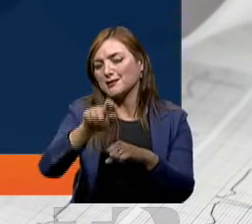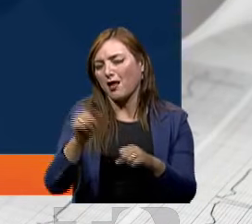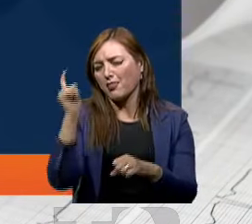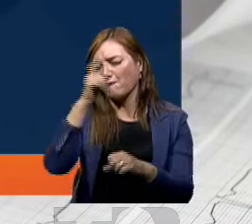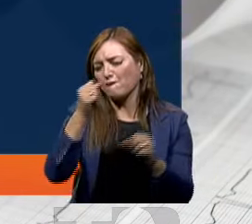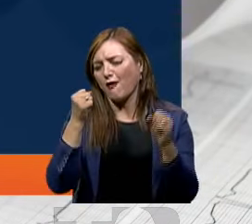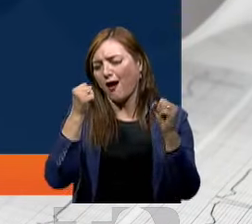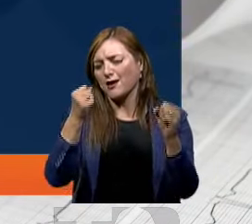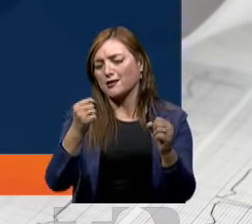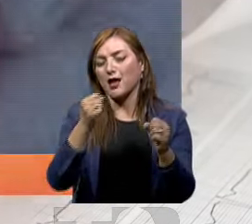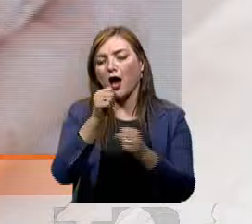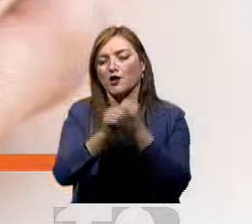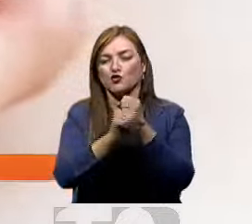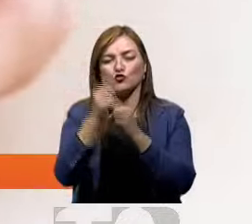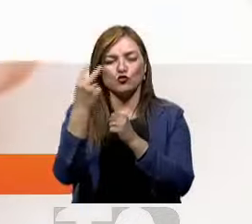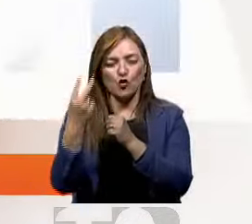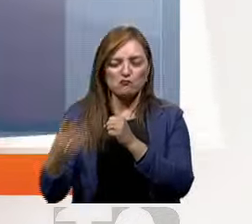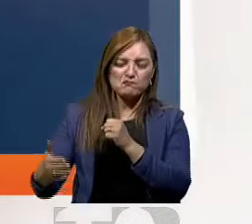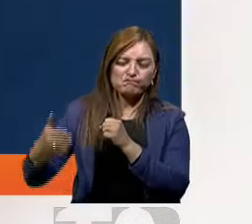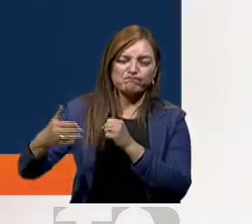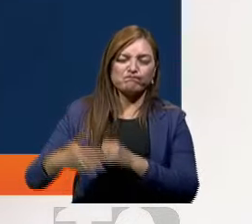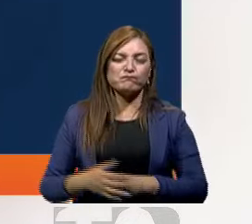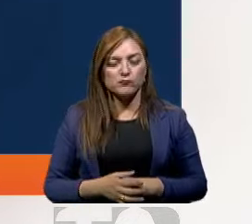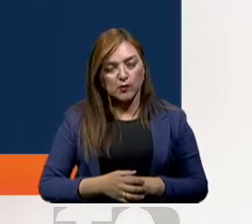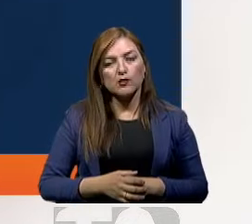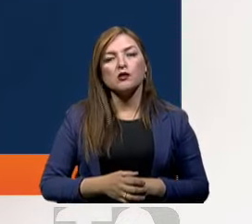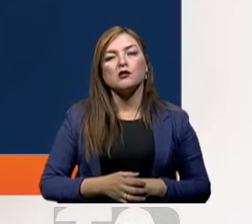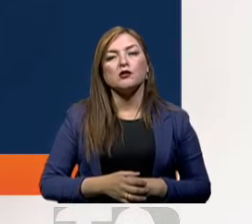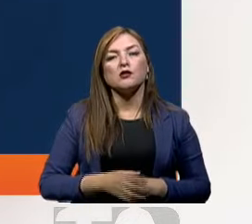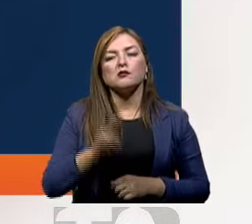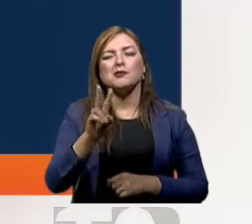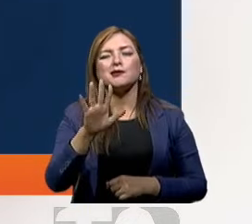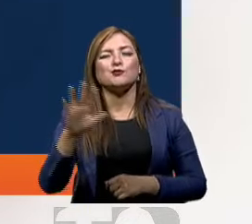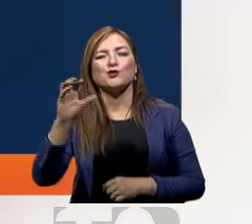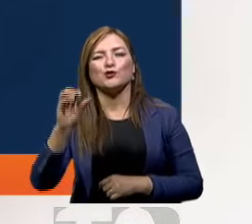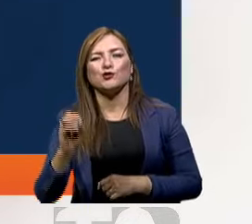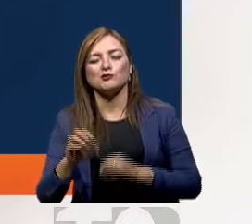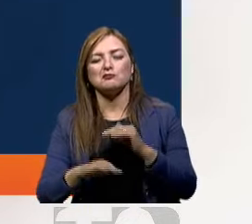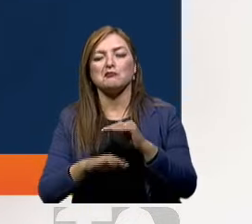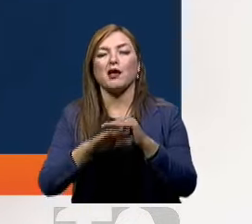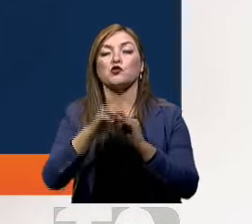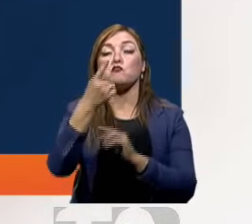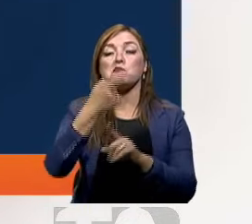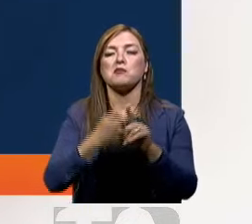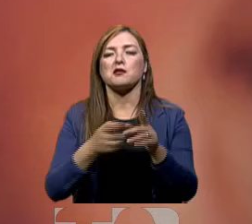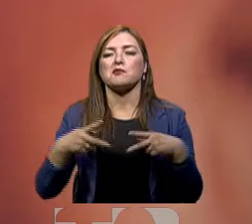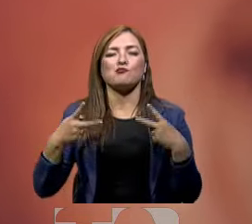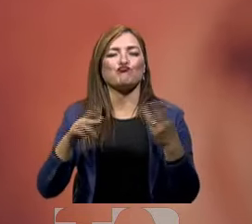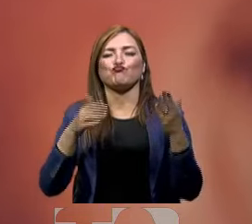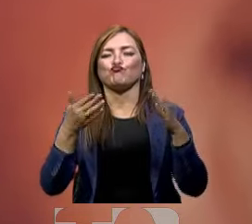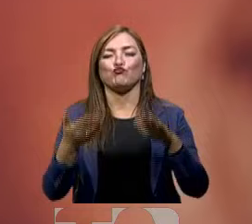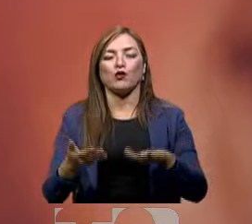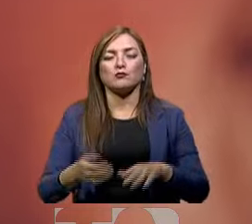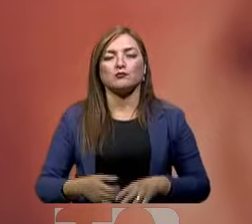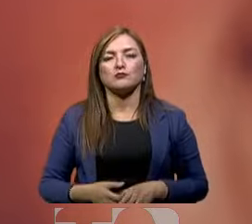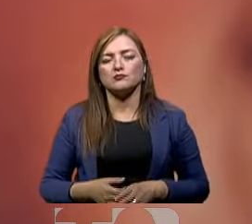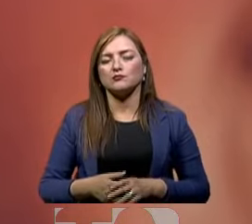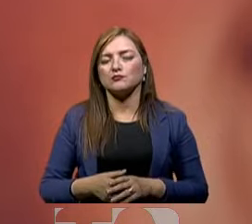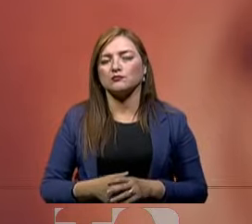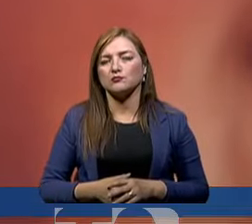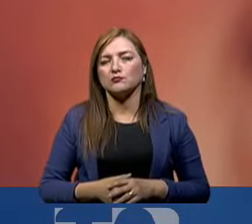sus 2 primeros años de vida y el 25% restante no llegará al mes de vida. De todos los